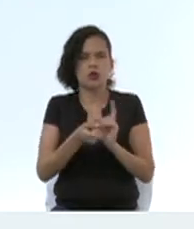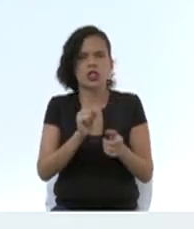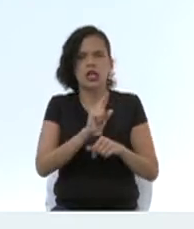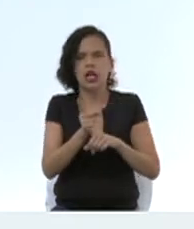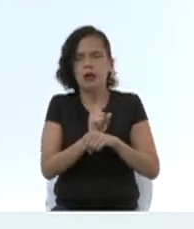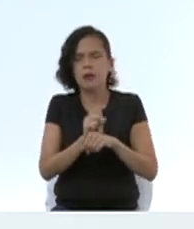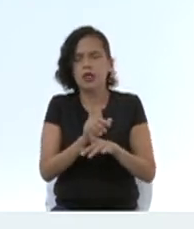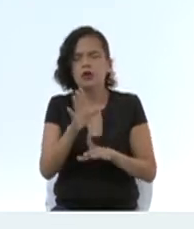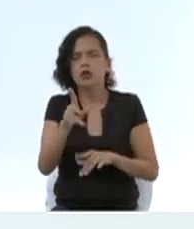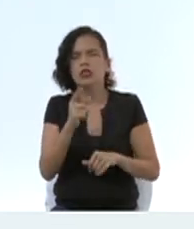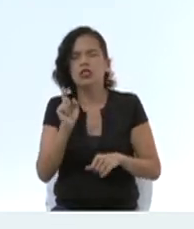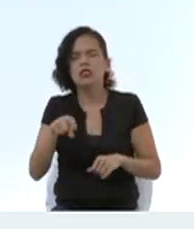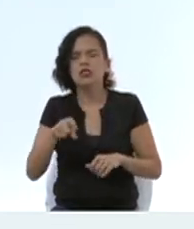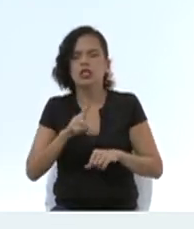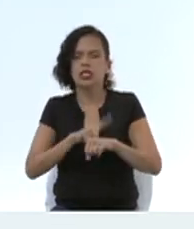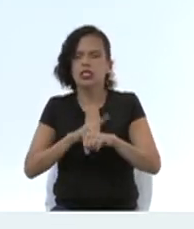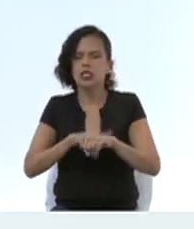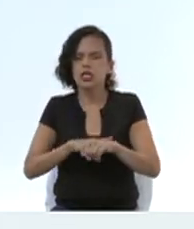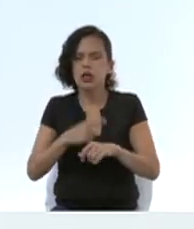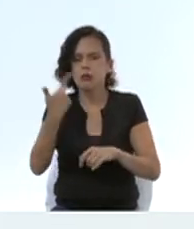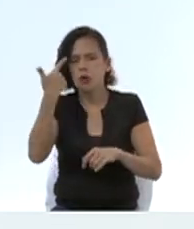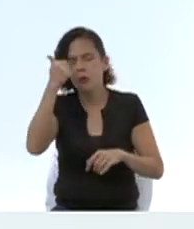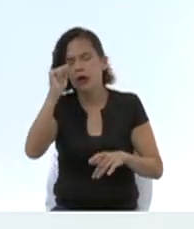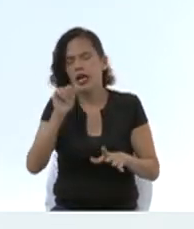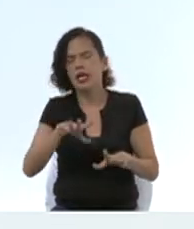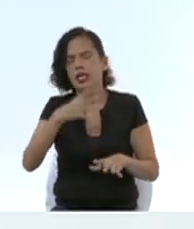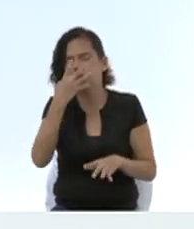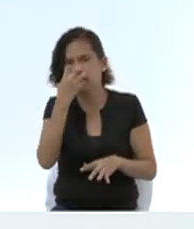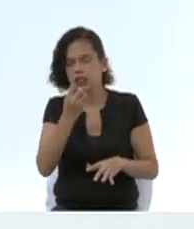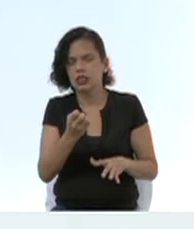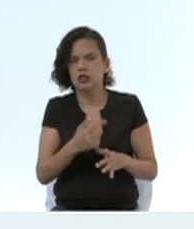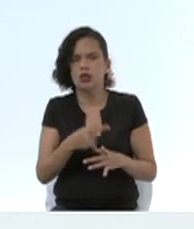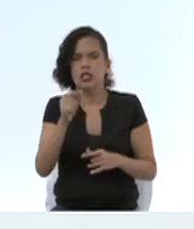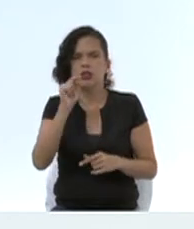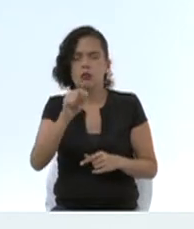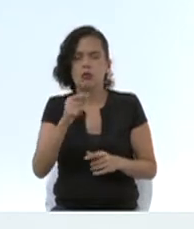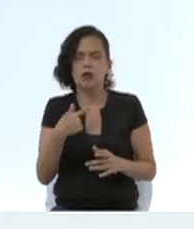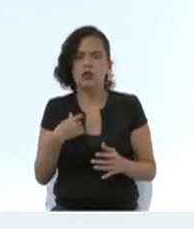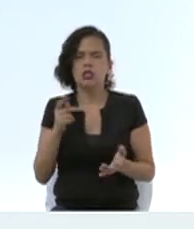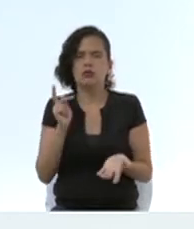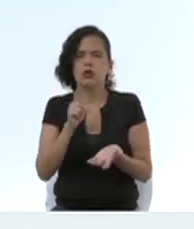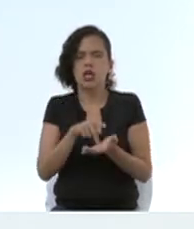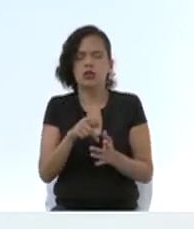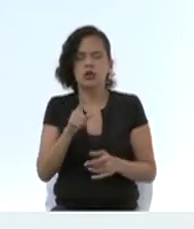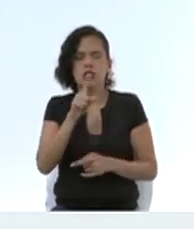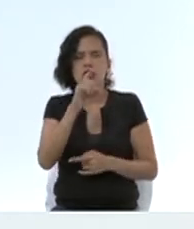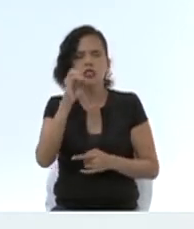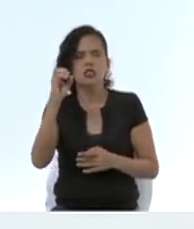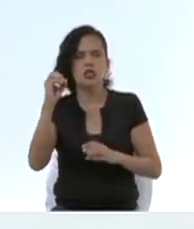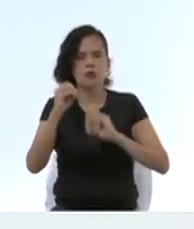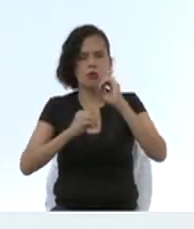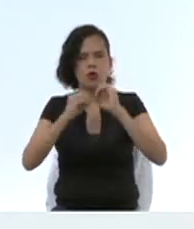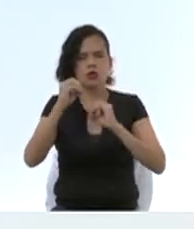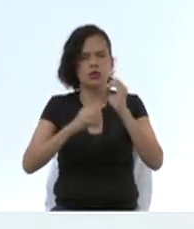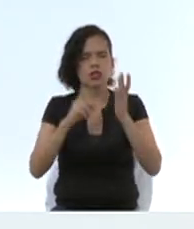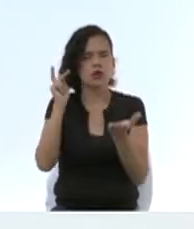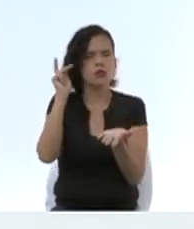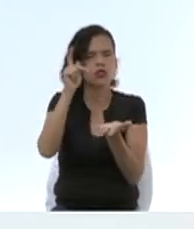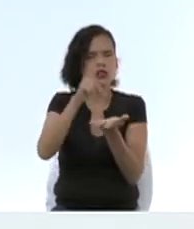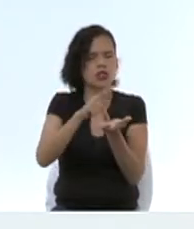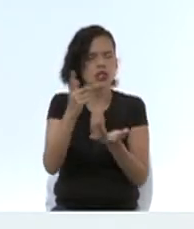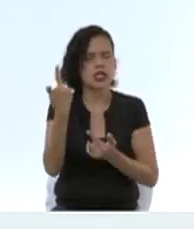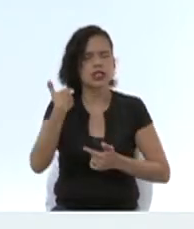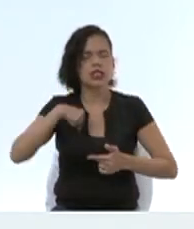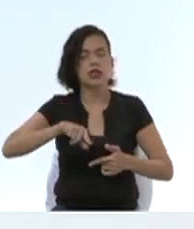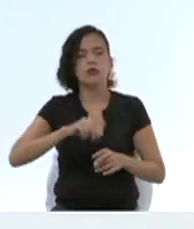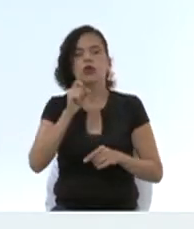en otros ameritan tiempo para ir acoplándose. En este momento que ya estamos en 100% presencialidad, tenemos que